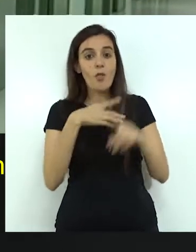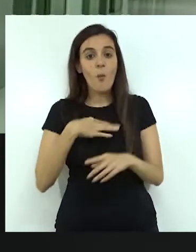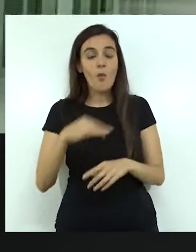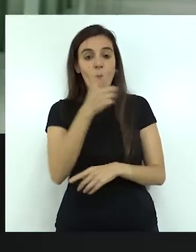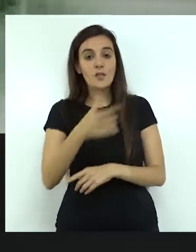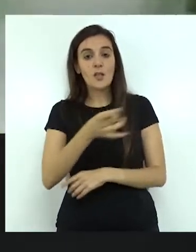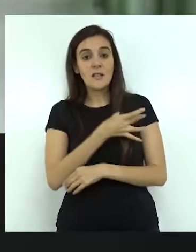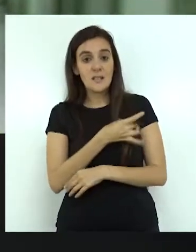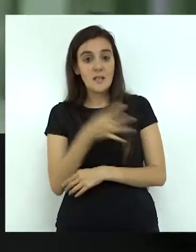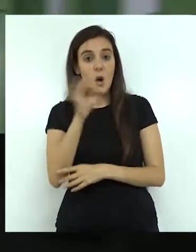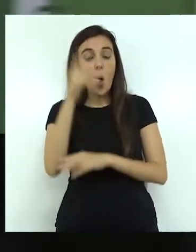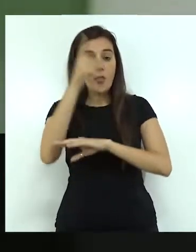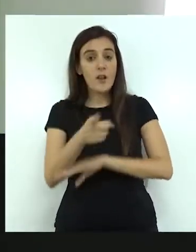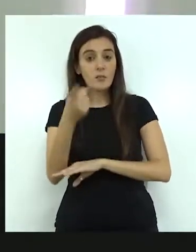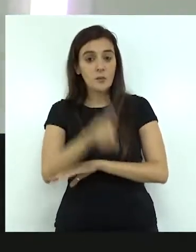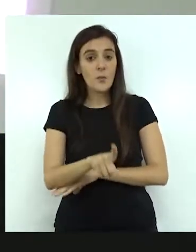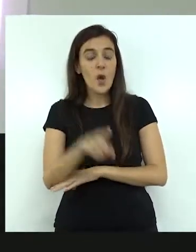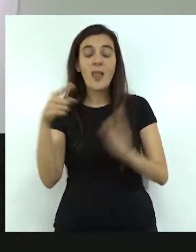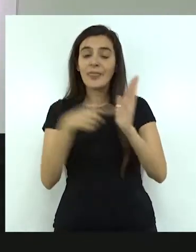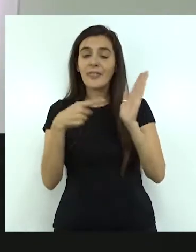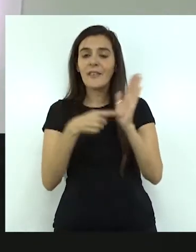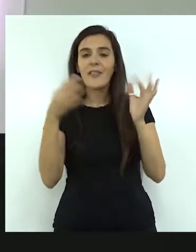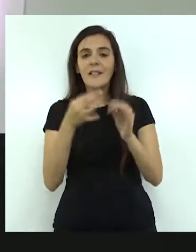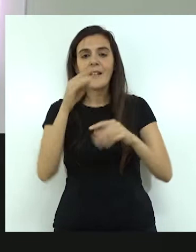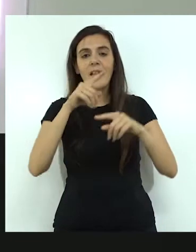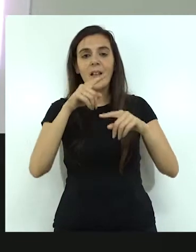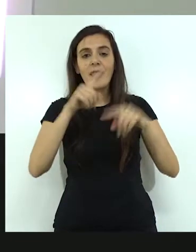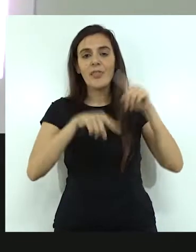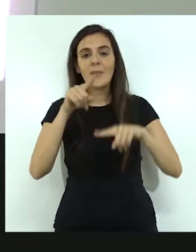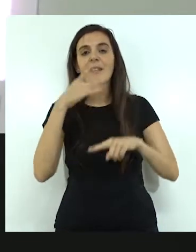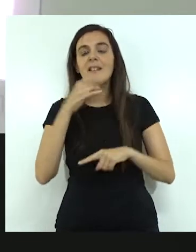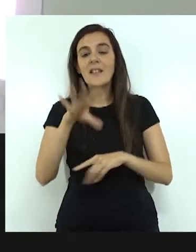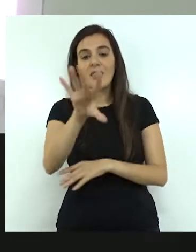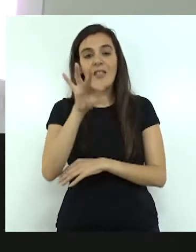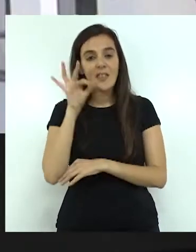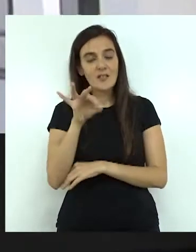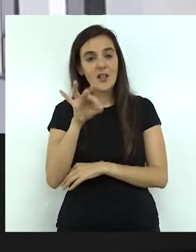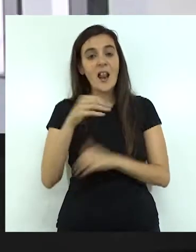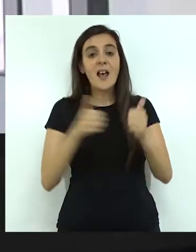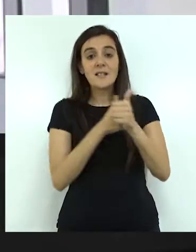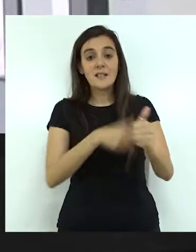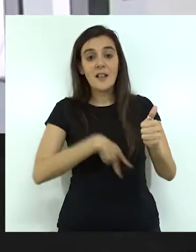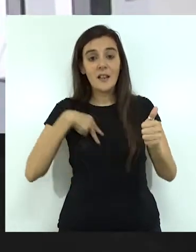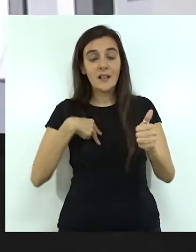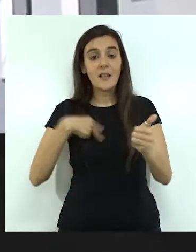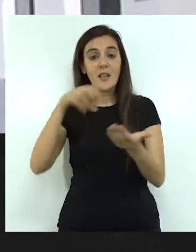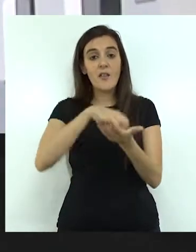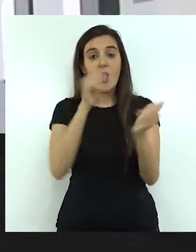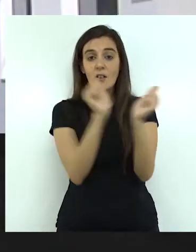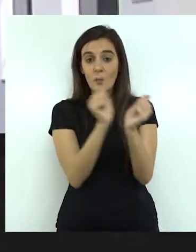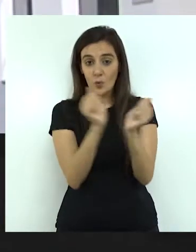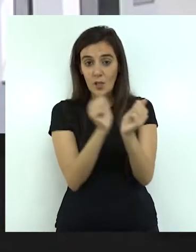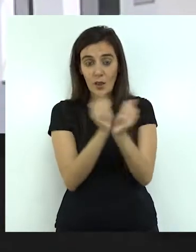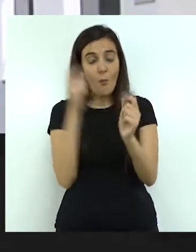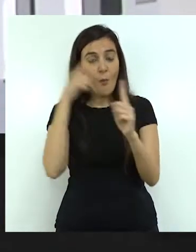director este dice que no depende sólo de la decisión ya que ha de ser la secretaria general de instituciones penitenciarias quien adopte la